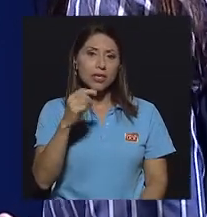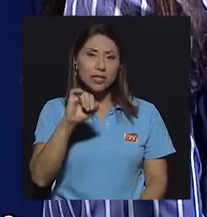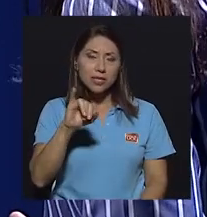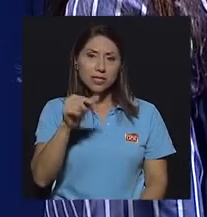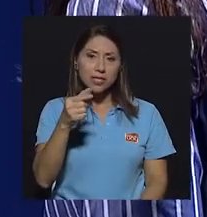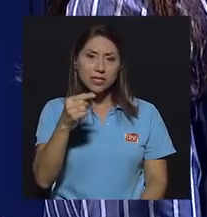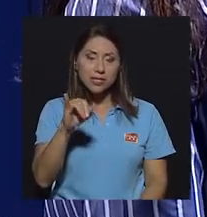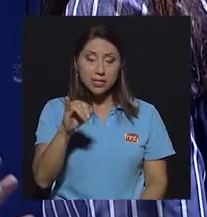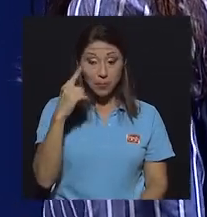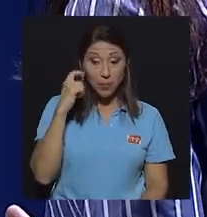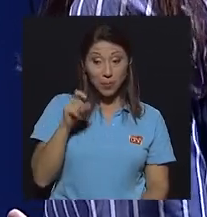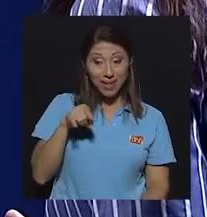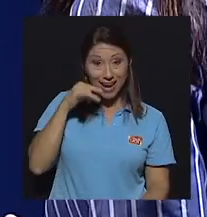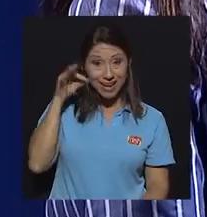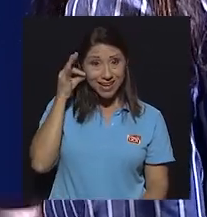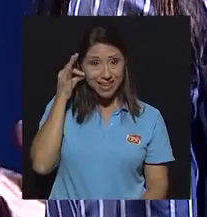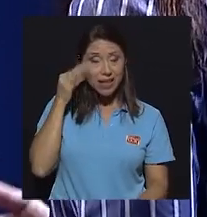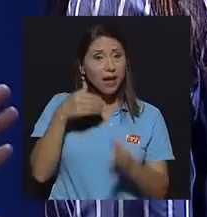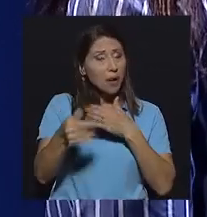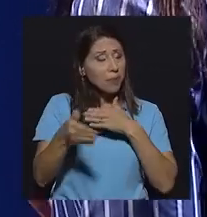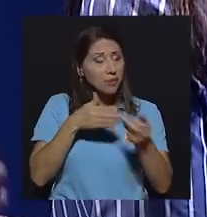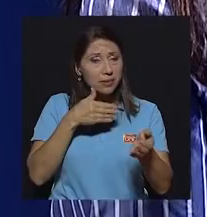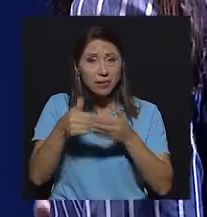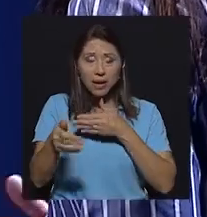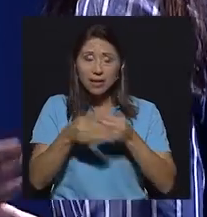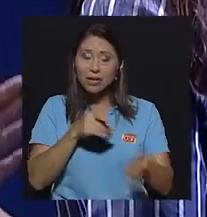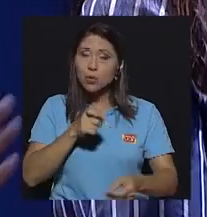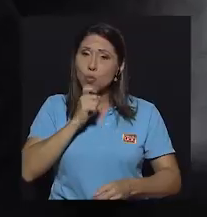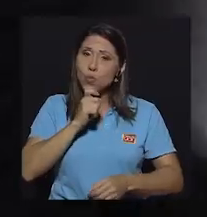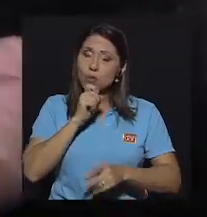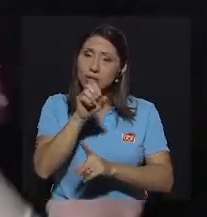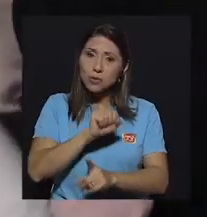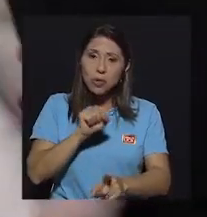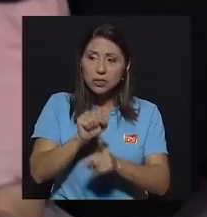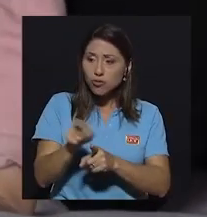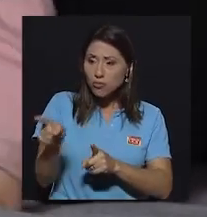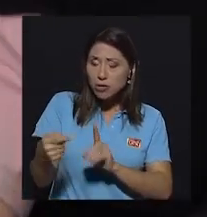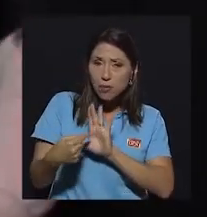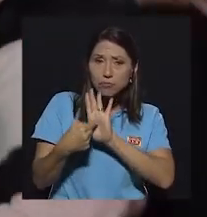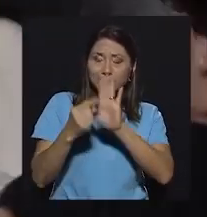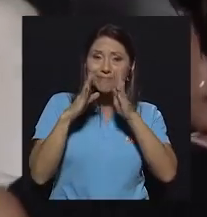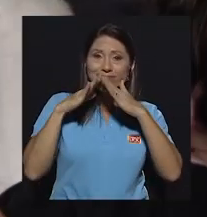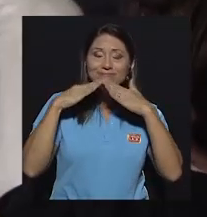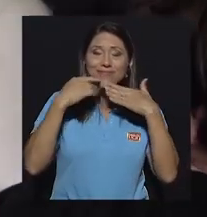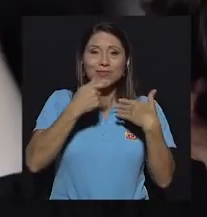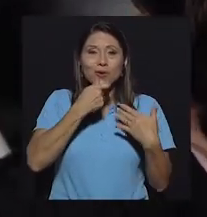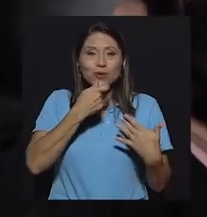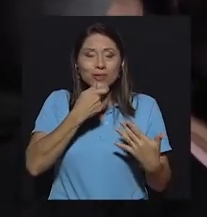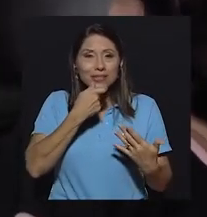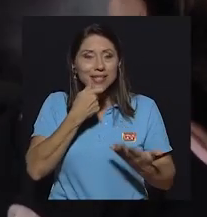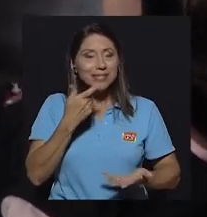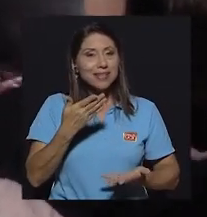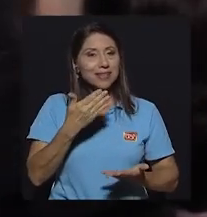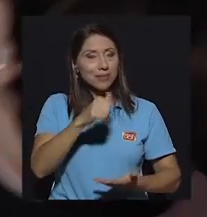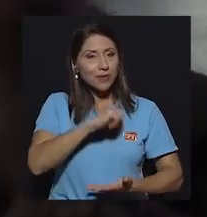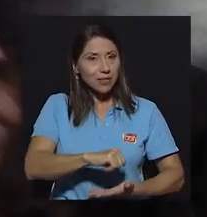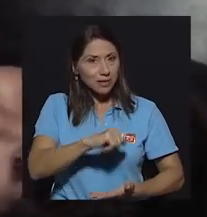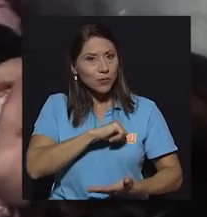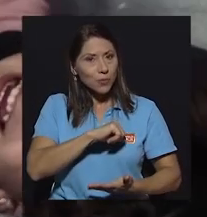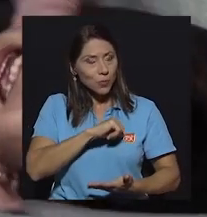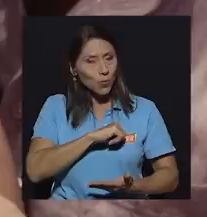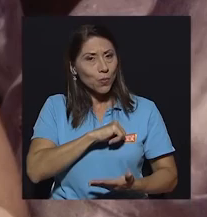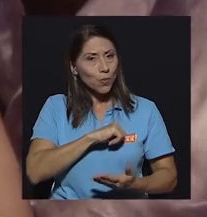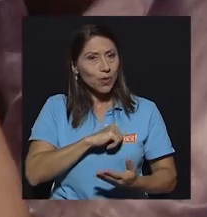niña, a pesar de lo difícil de la situación, pues tiene sonrisas y tiene como pues una